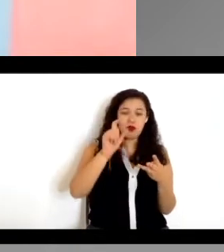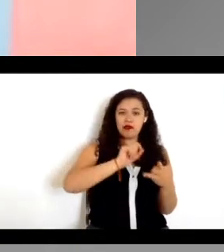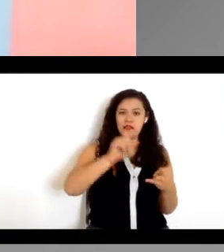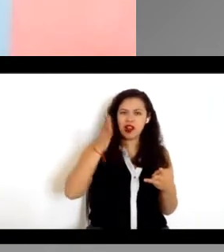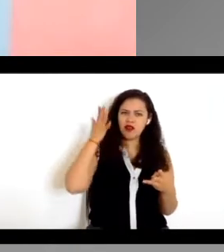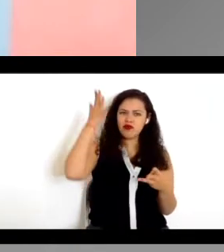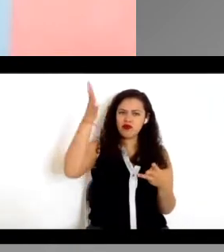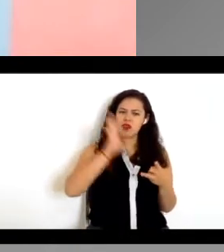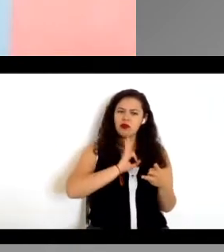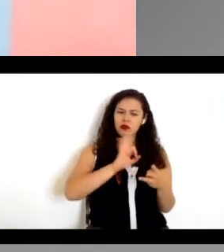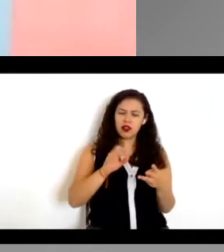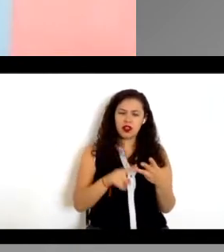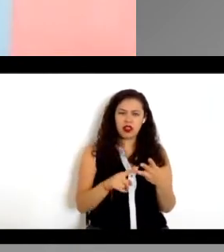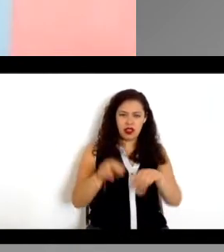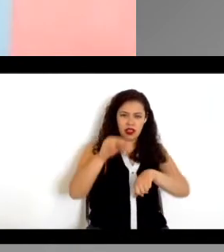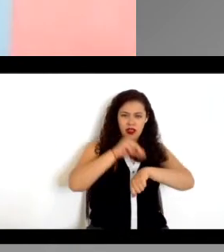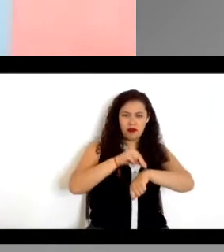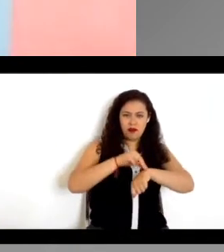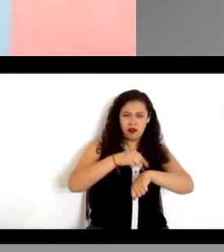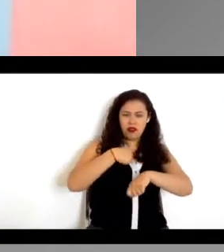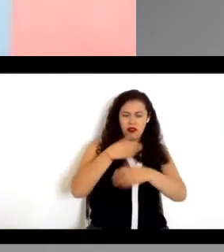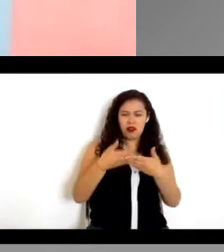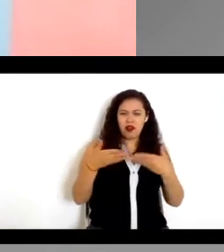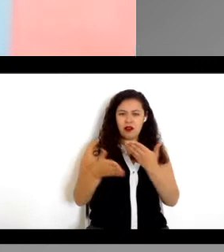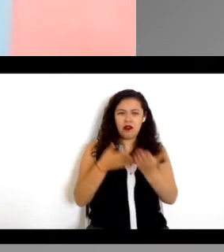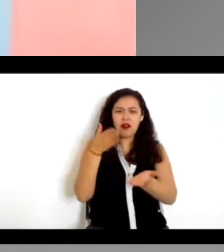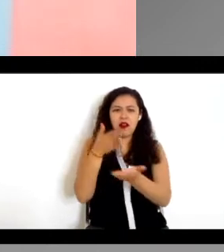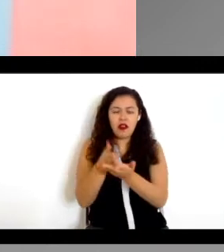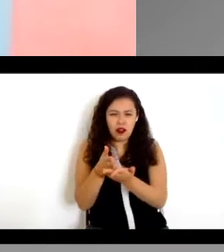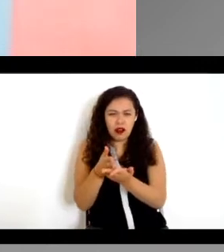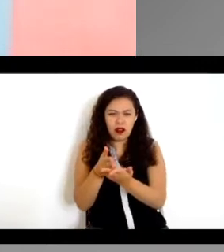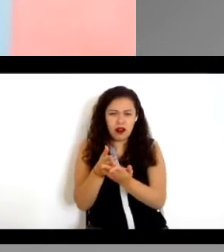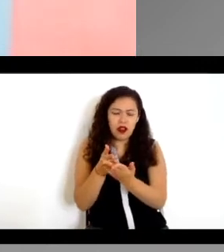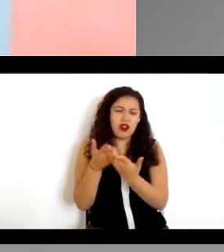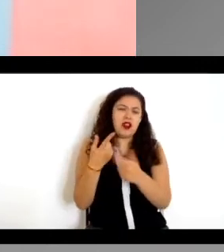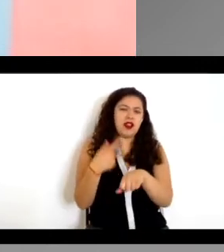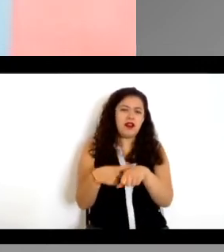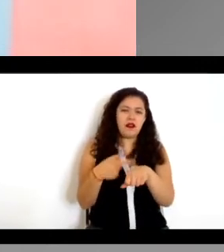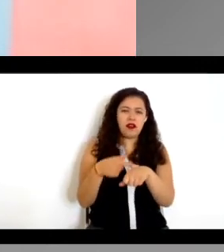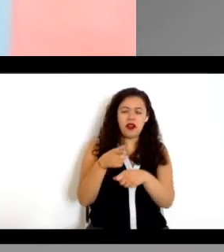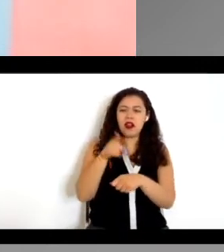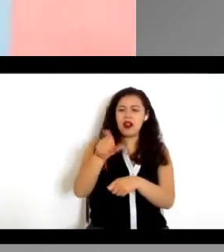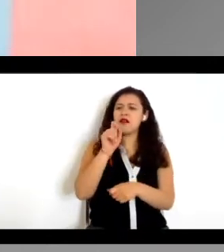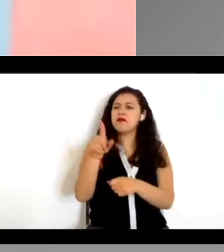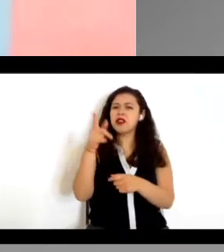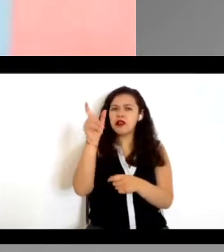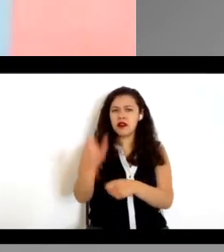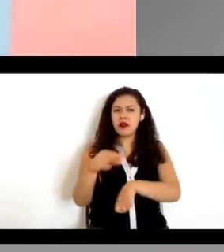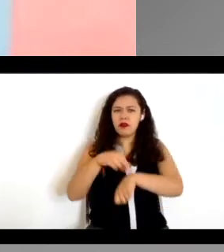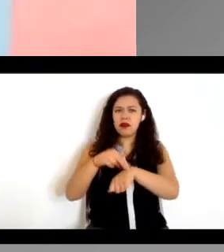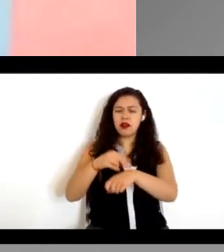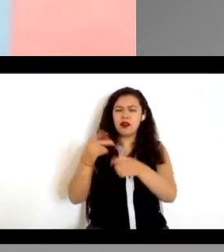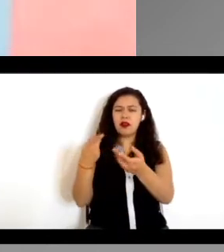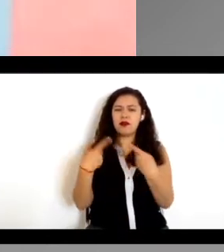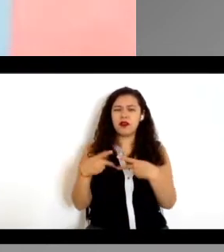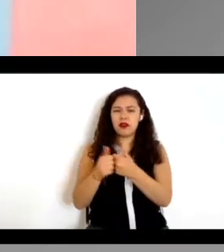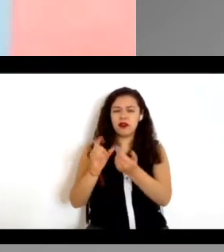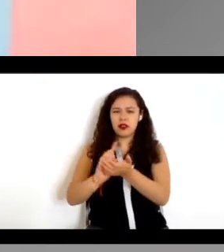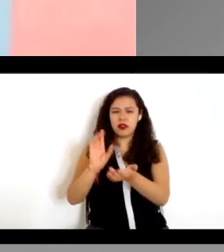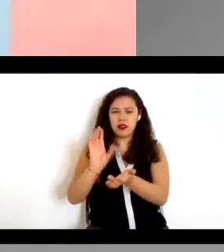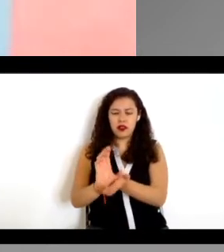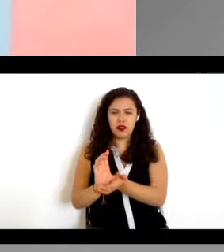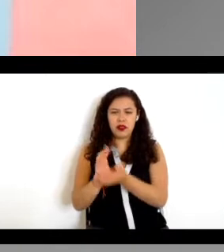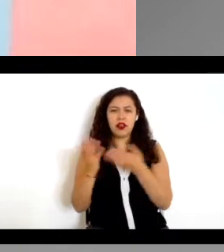el médico con el que acudimos para tratarnos ante cualquier padecimiento. Y no sigamos sectorizando a las personas con